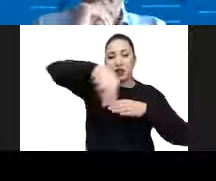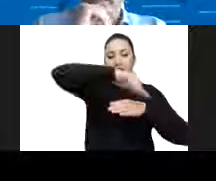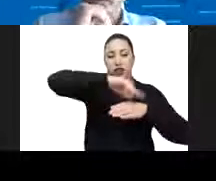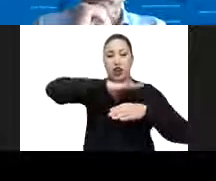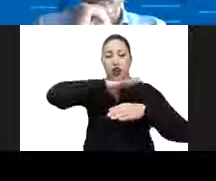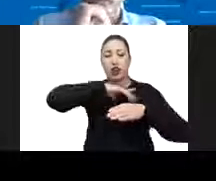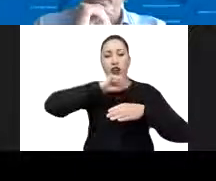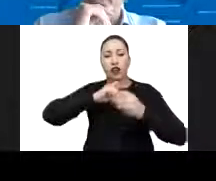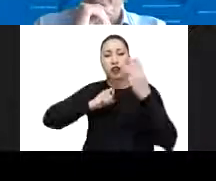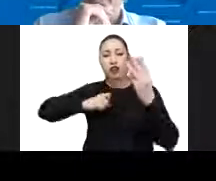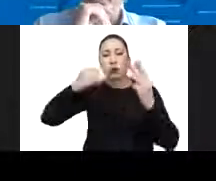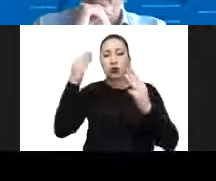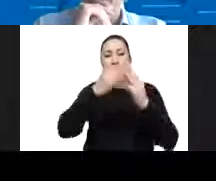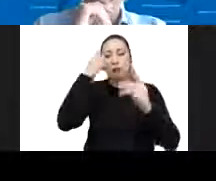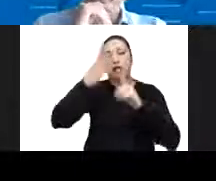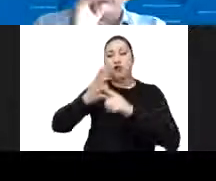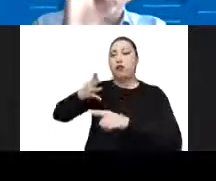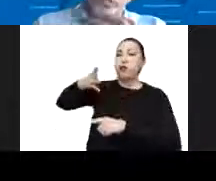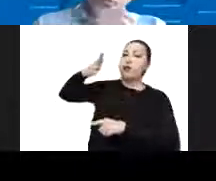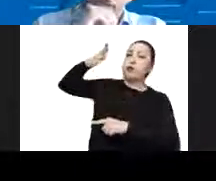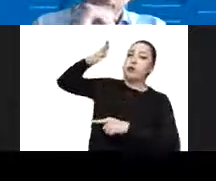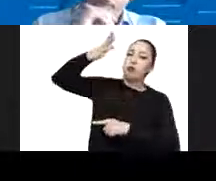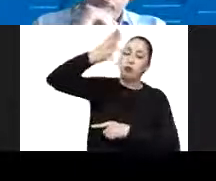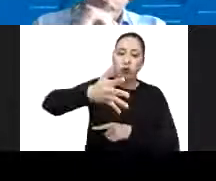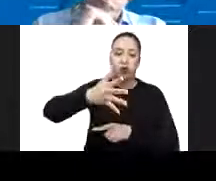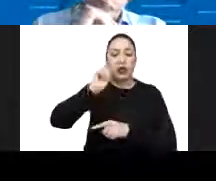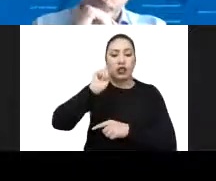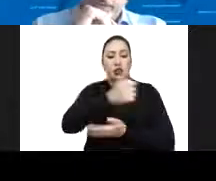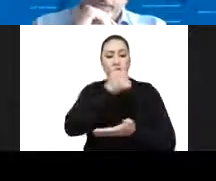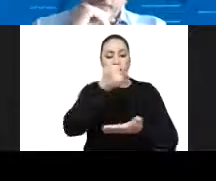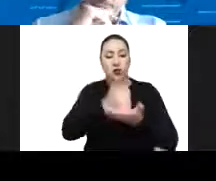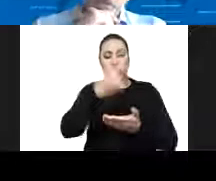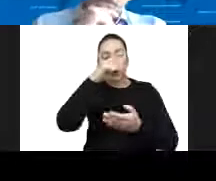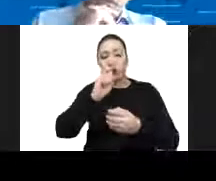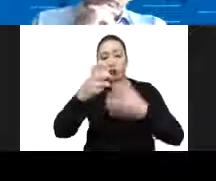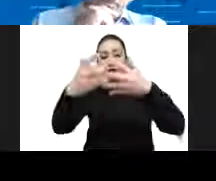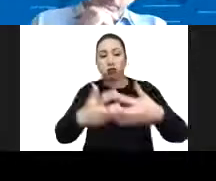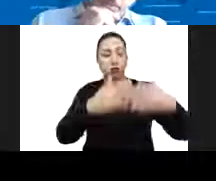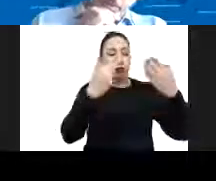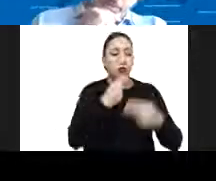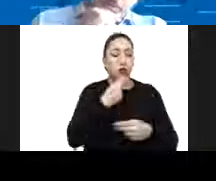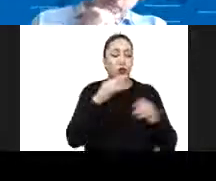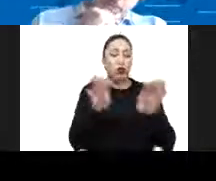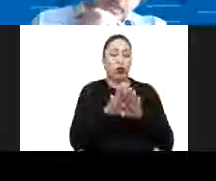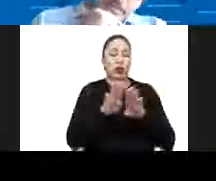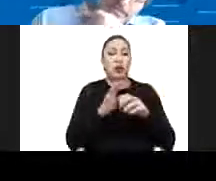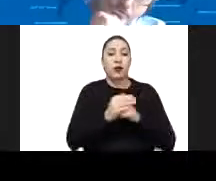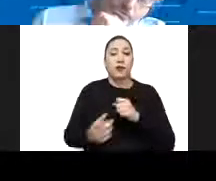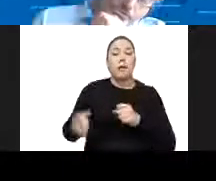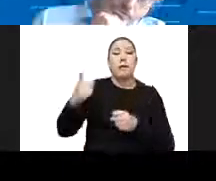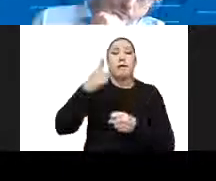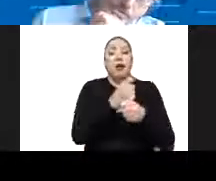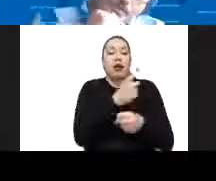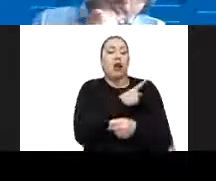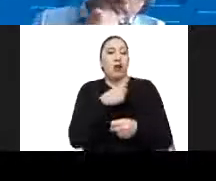metas a largo plazo que uno debería lograr, tanto en una ciudad como en la función de un operador, ¿no? El primero es que tenemos que brindar